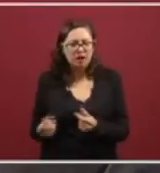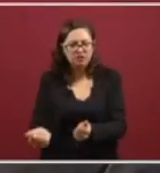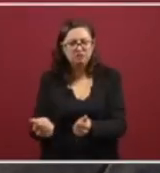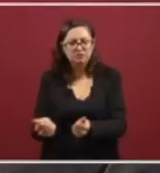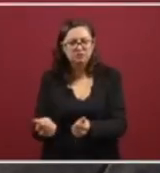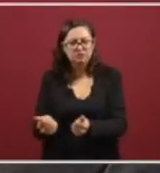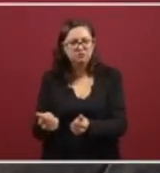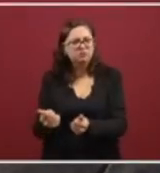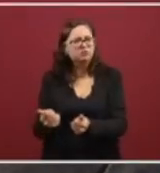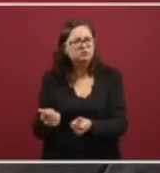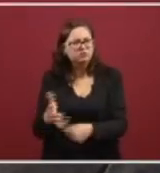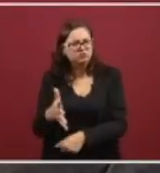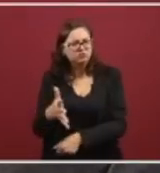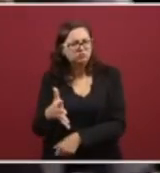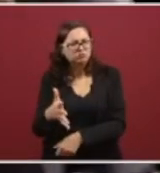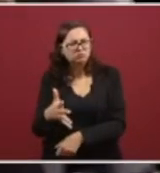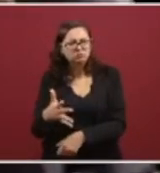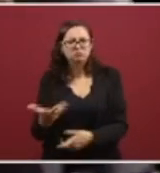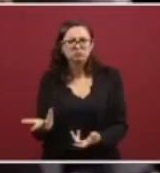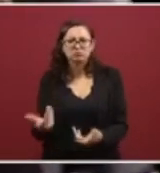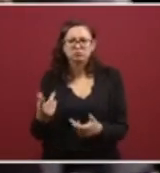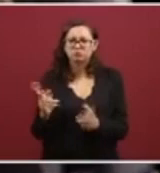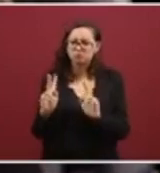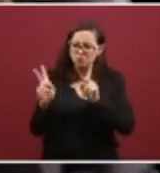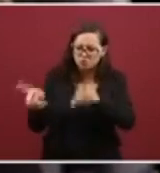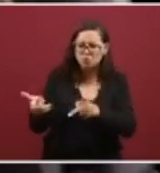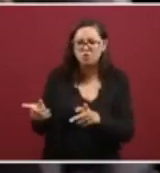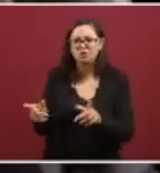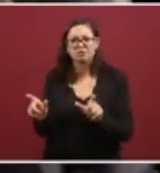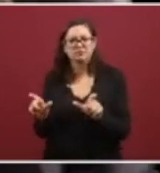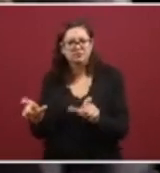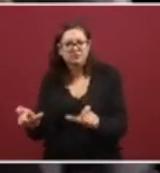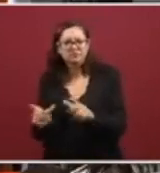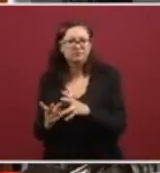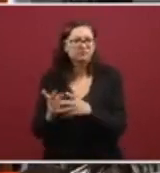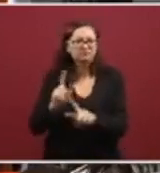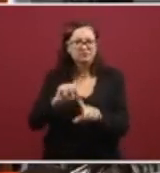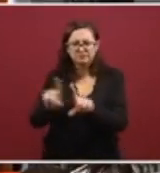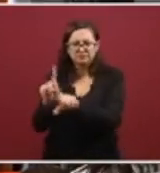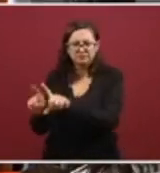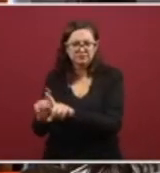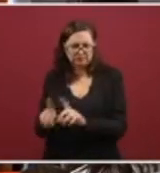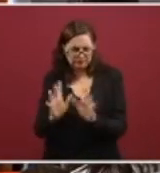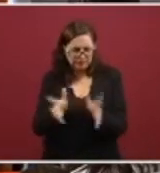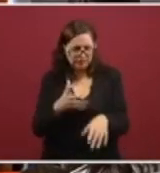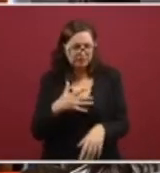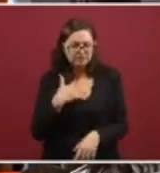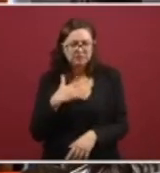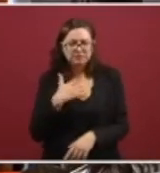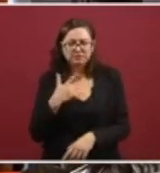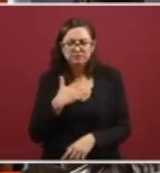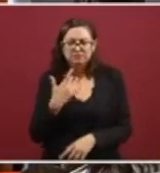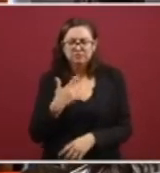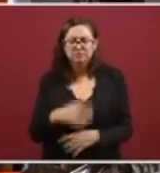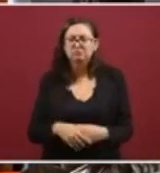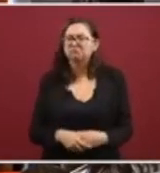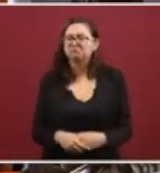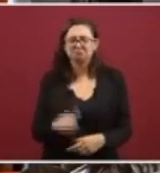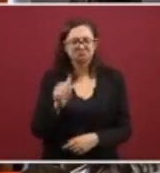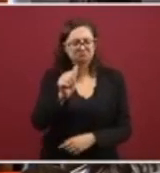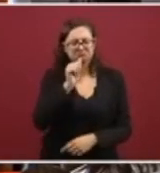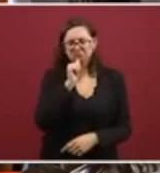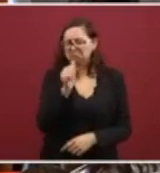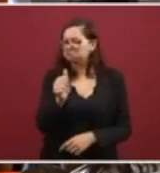le costaría al gobierno mexicano hacer estos puentes, cruces fronterizos, etcétera. El viernes te podríamos informar